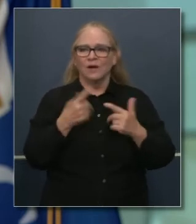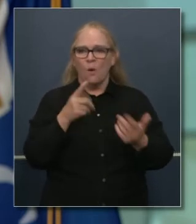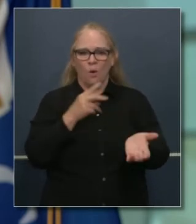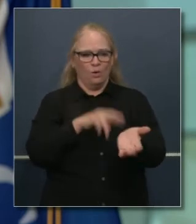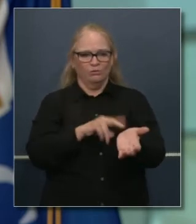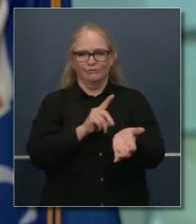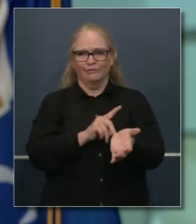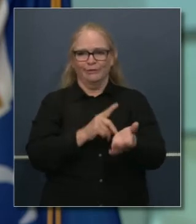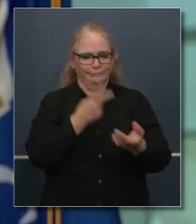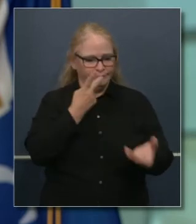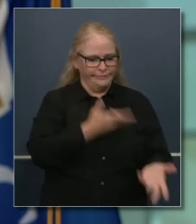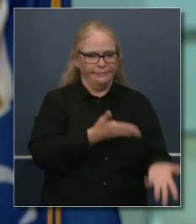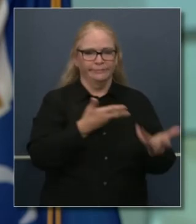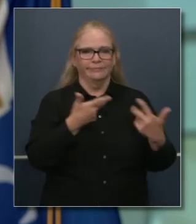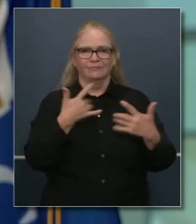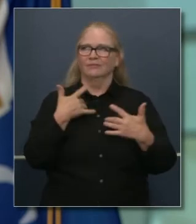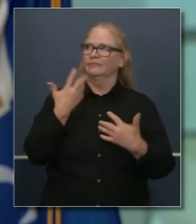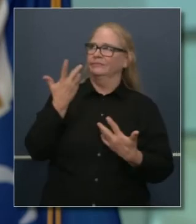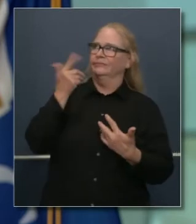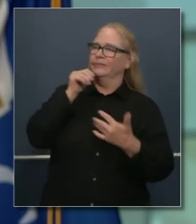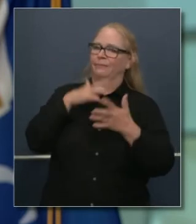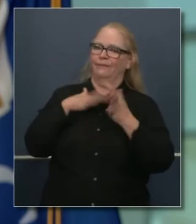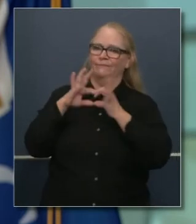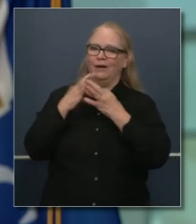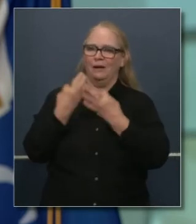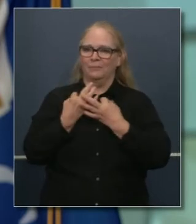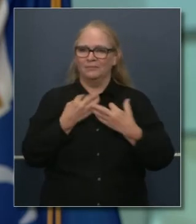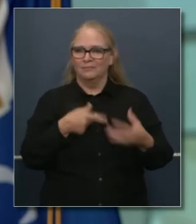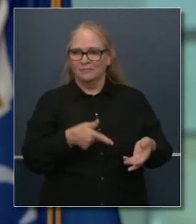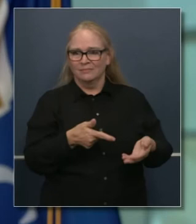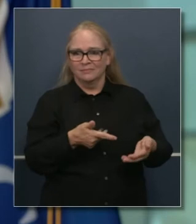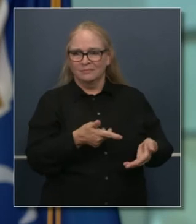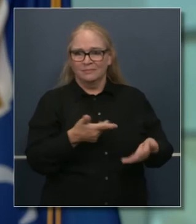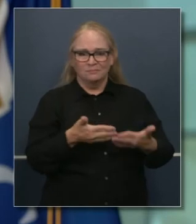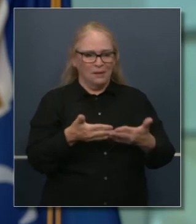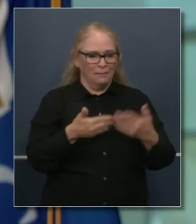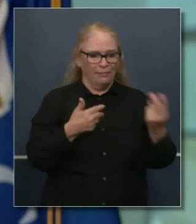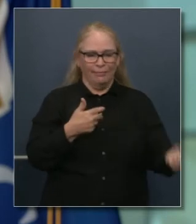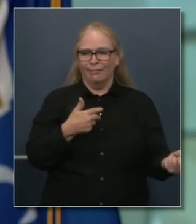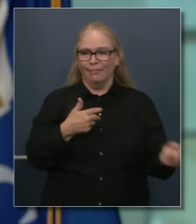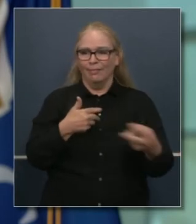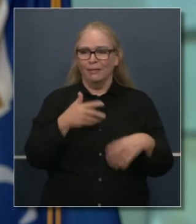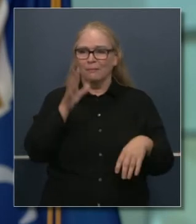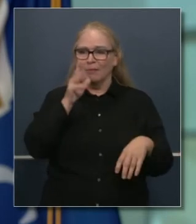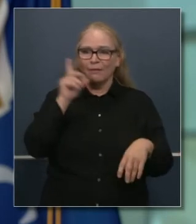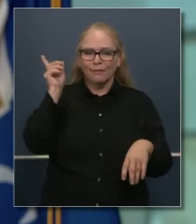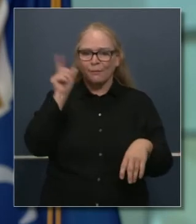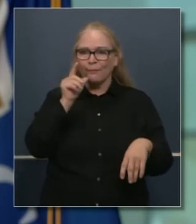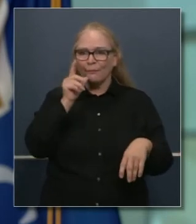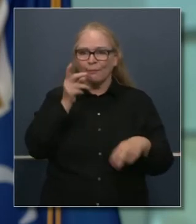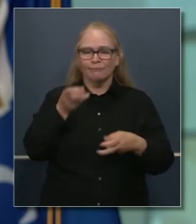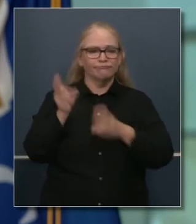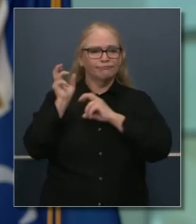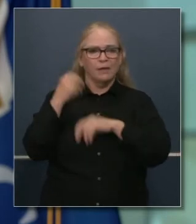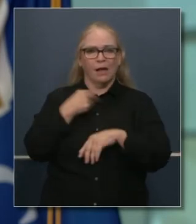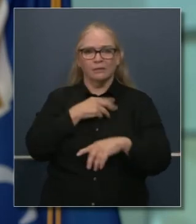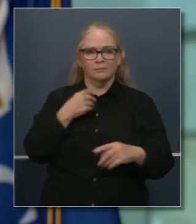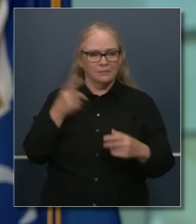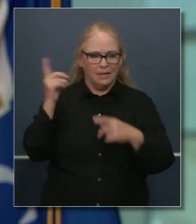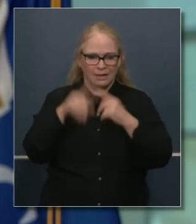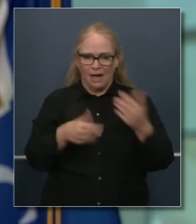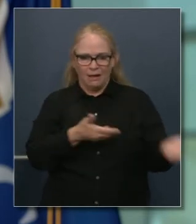porque una madre con kobe 19 no puede estar con su bebé nonato no puede estar con